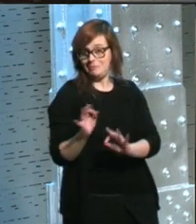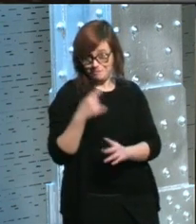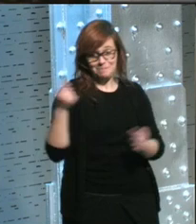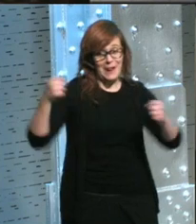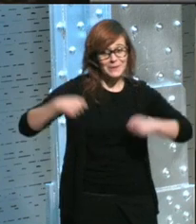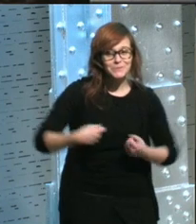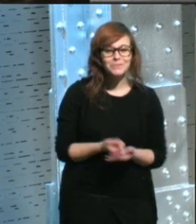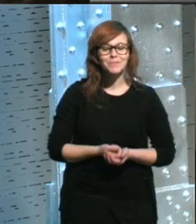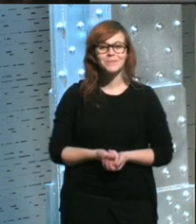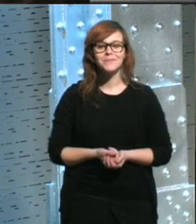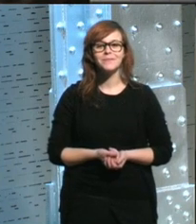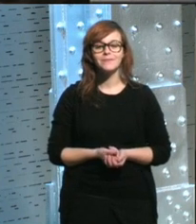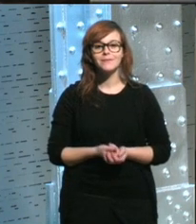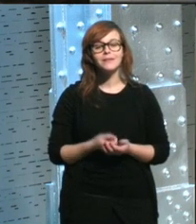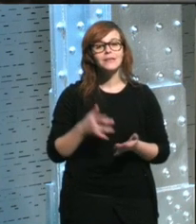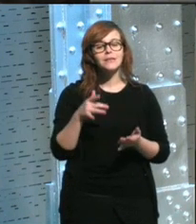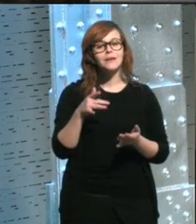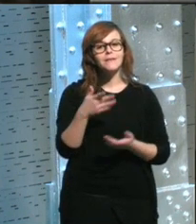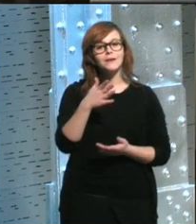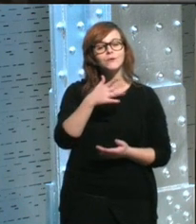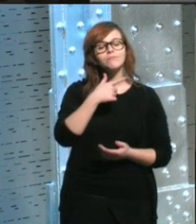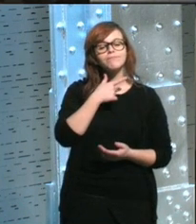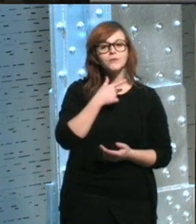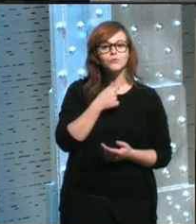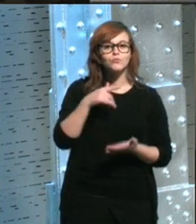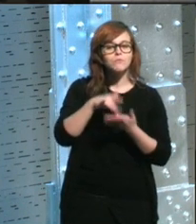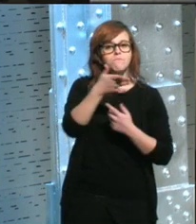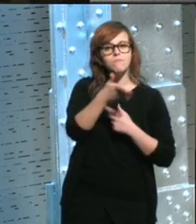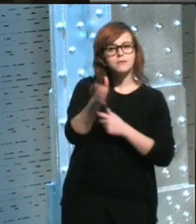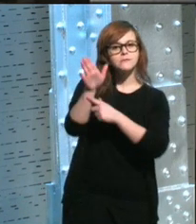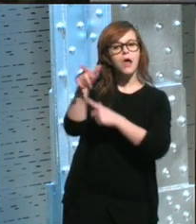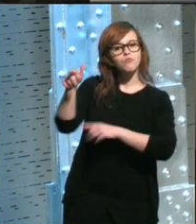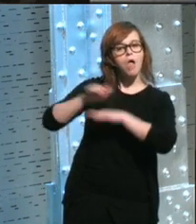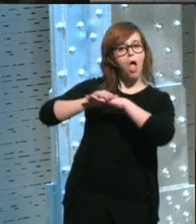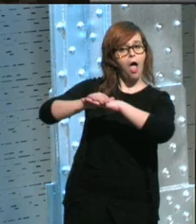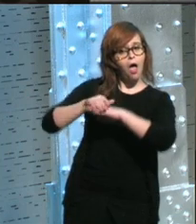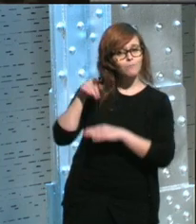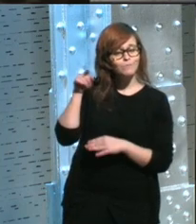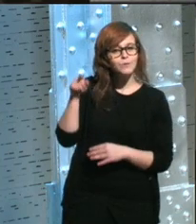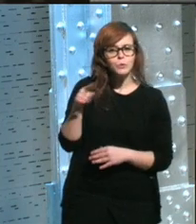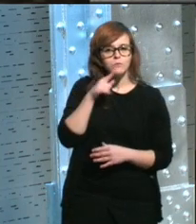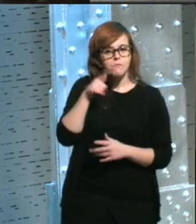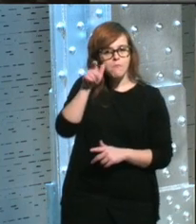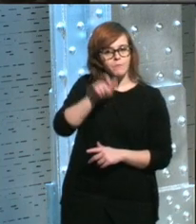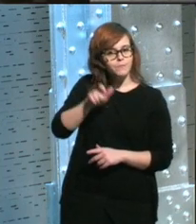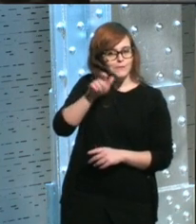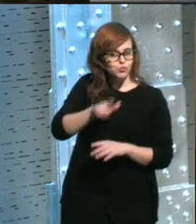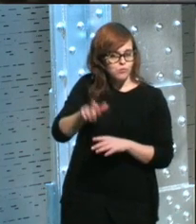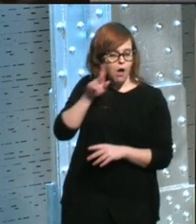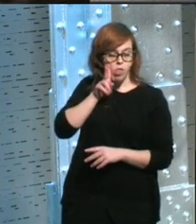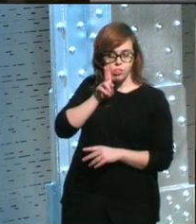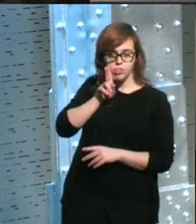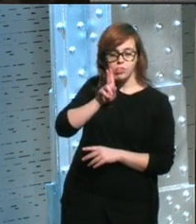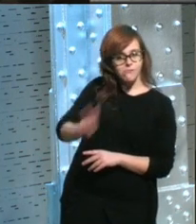tarde. Presentar o tener un diálogo con un amigo y además con alguien al que admiras